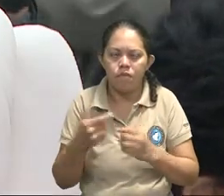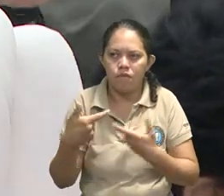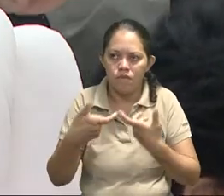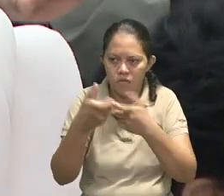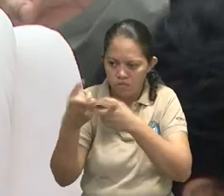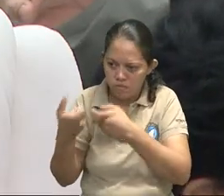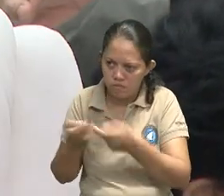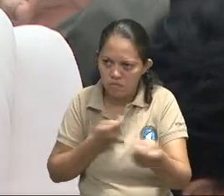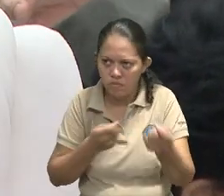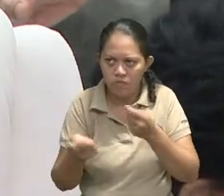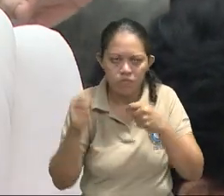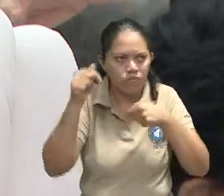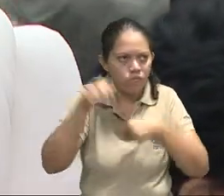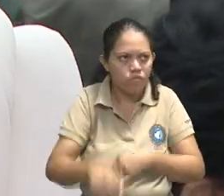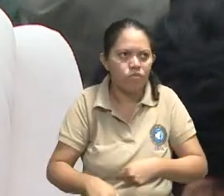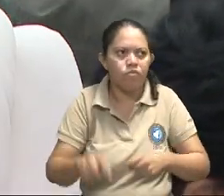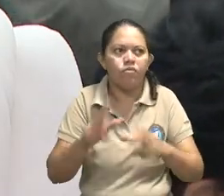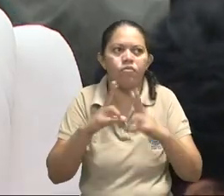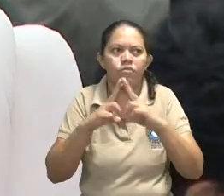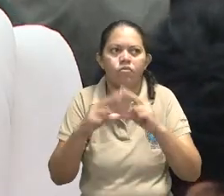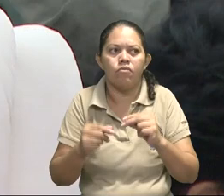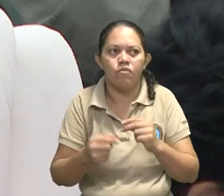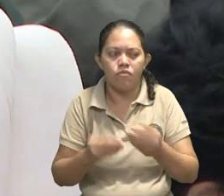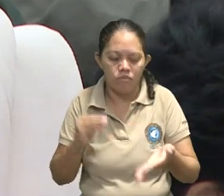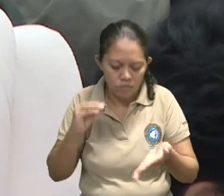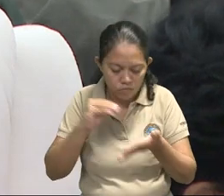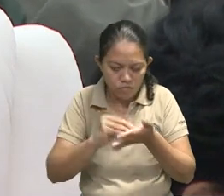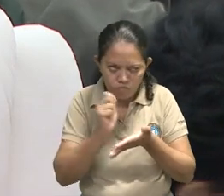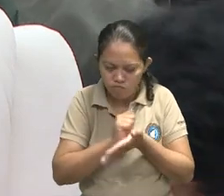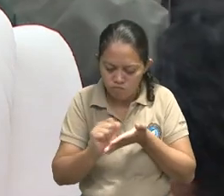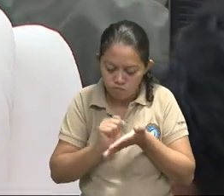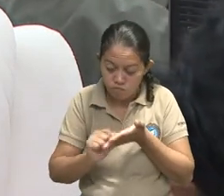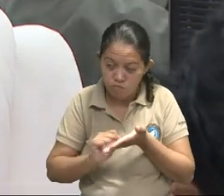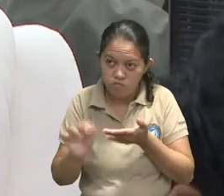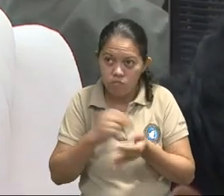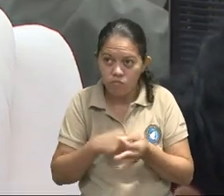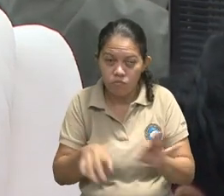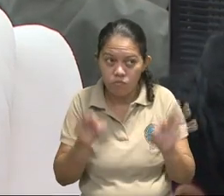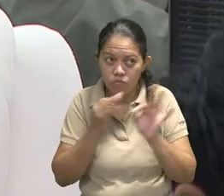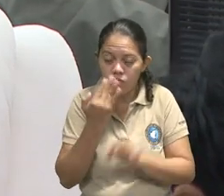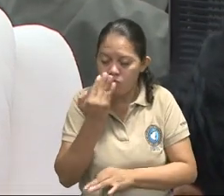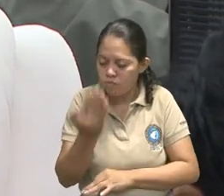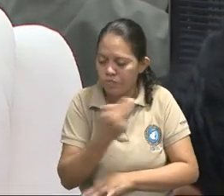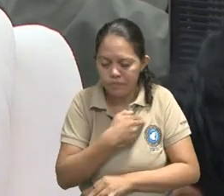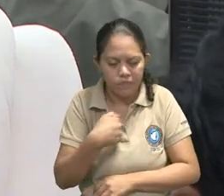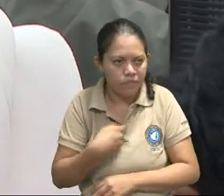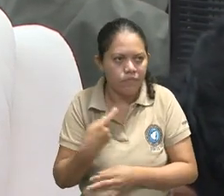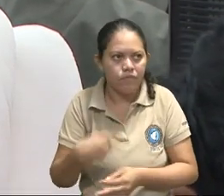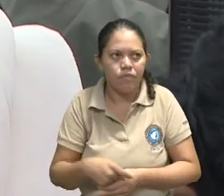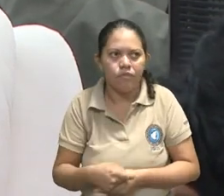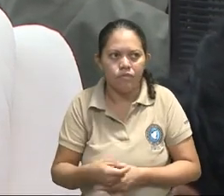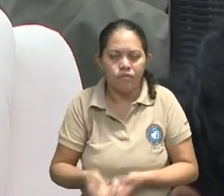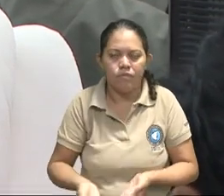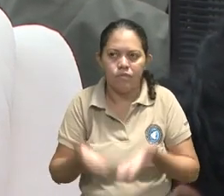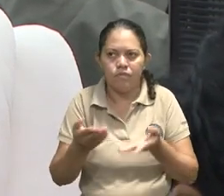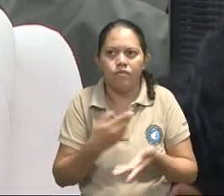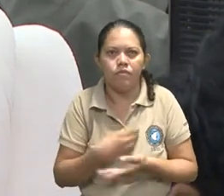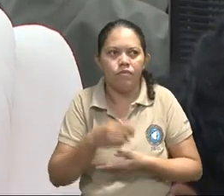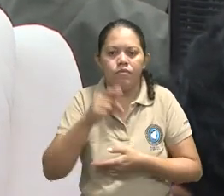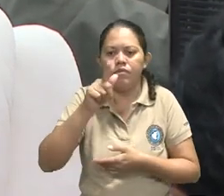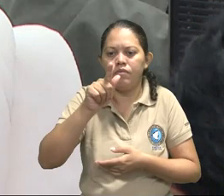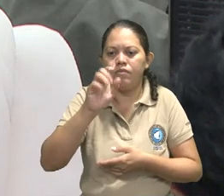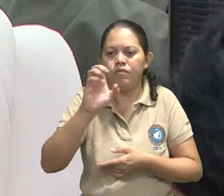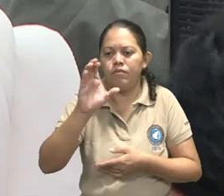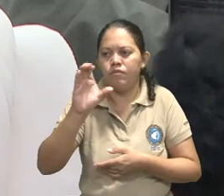entes reguladores que tenemos en el país tomen nota de este positivo avance que nos está proponiendo